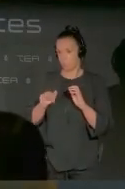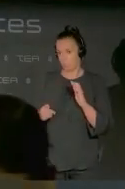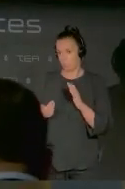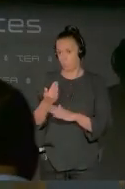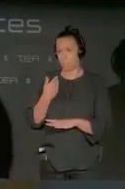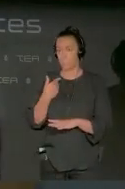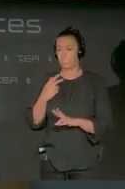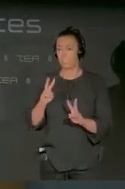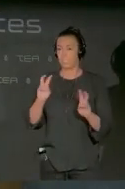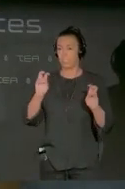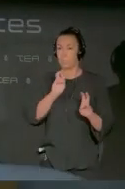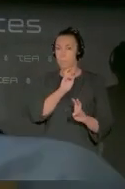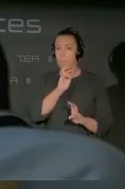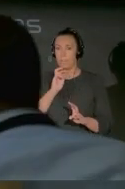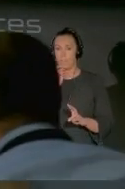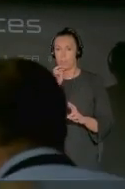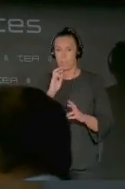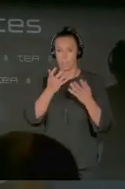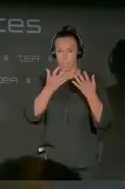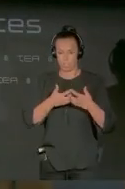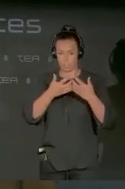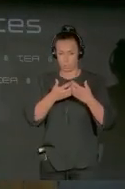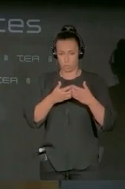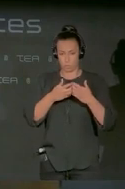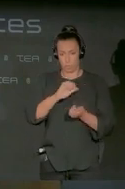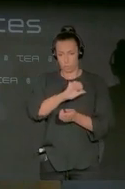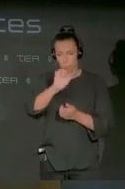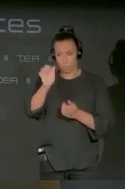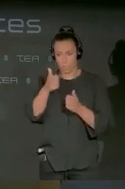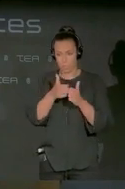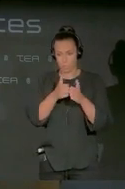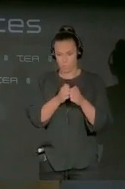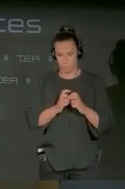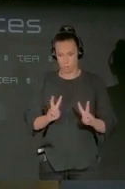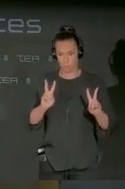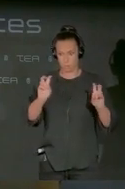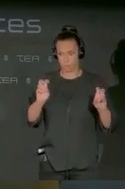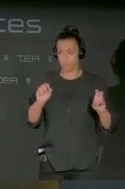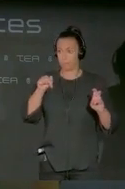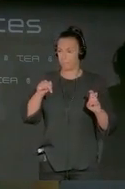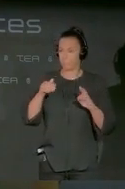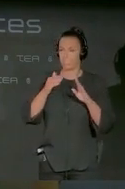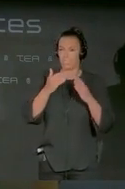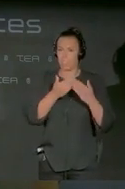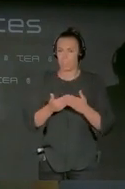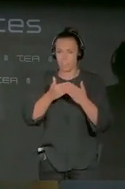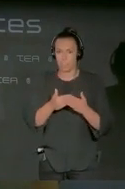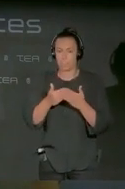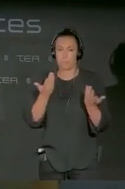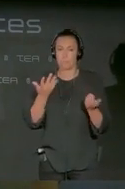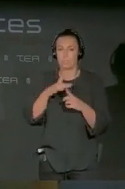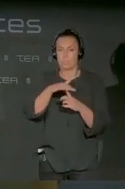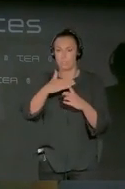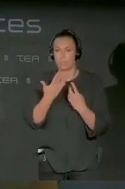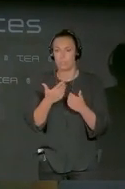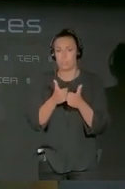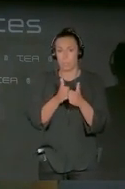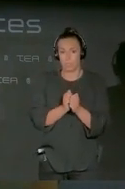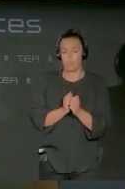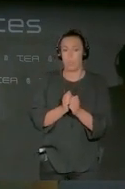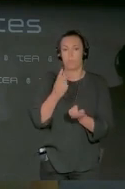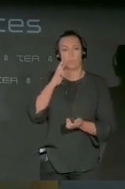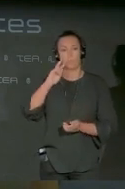El valor de la industria europea del videojuego. En esta mesa se analizará la escena del videojuego europeo, su reconocimiento como sector cultural